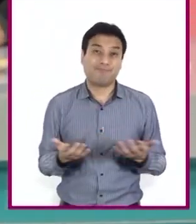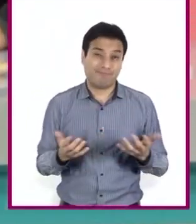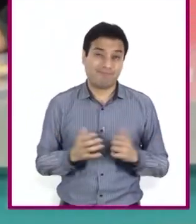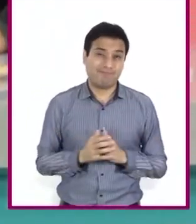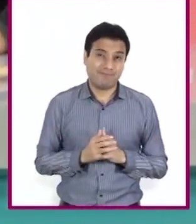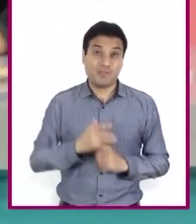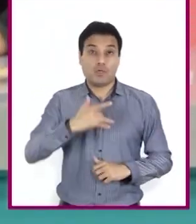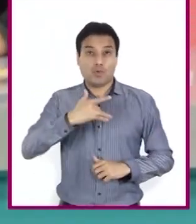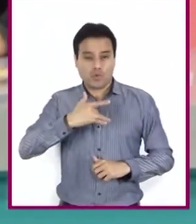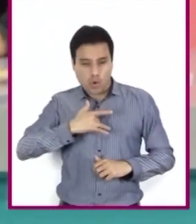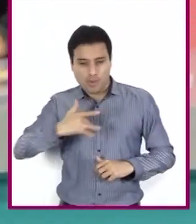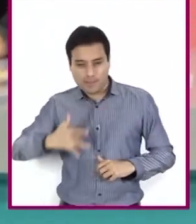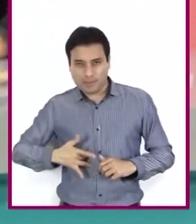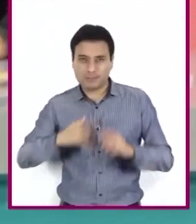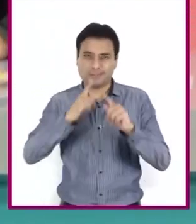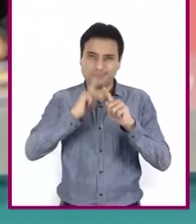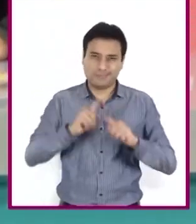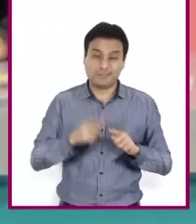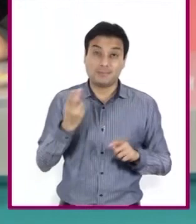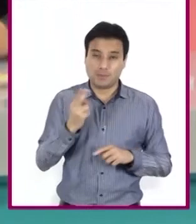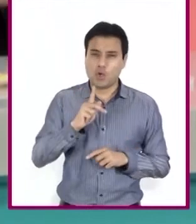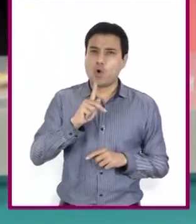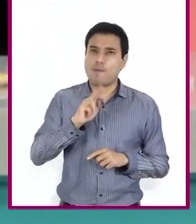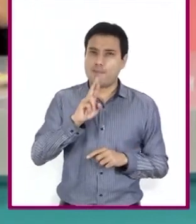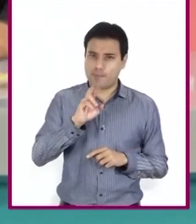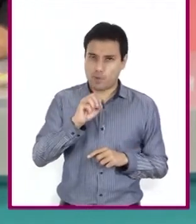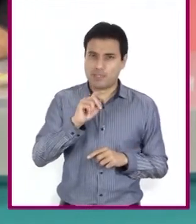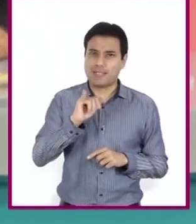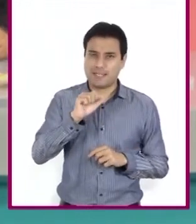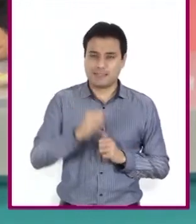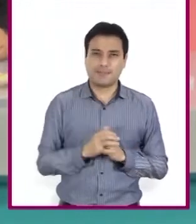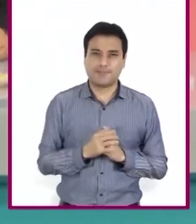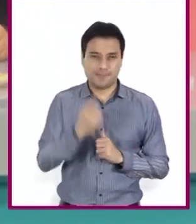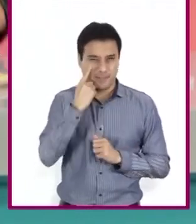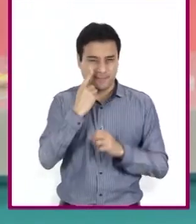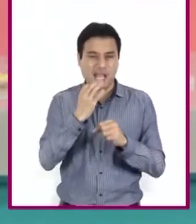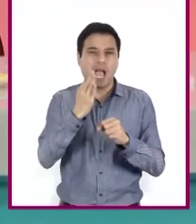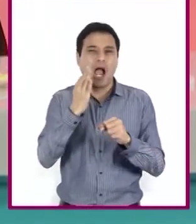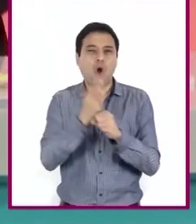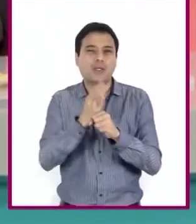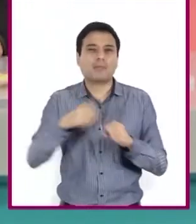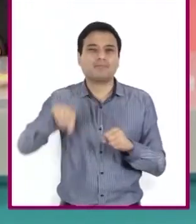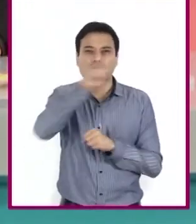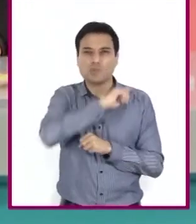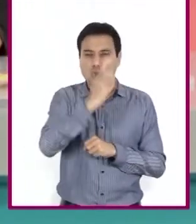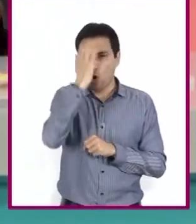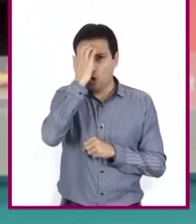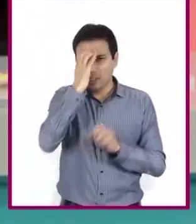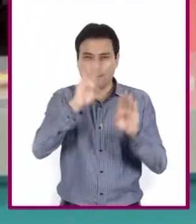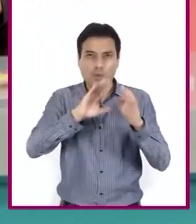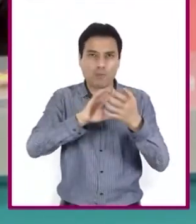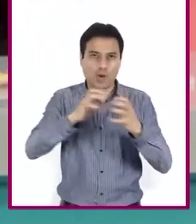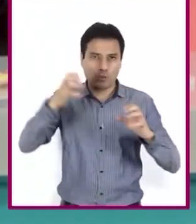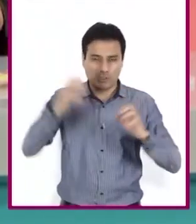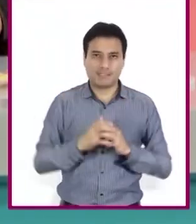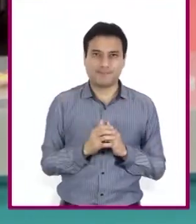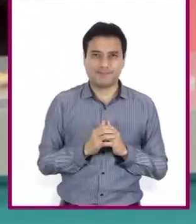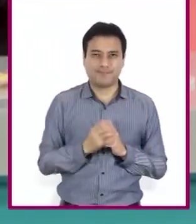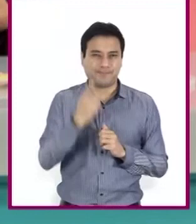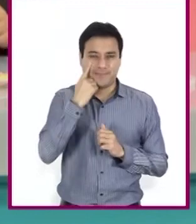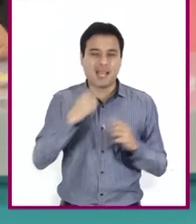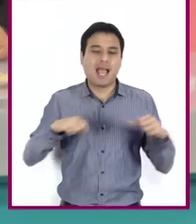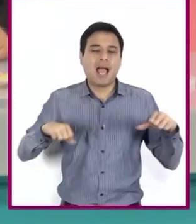o dependen de proteínas. Es momento de identificar algunas biomoléculas por medio de una sencilla